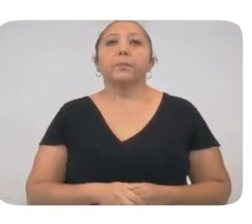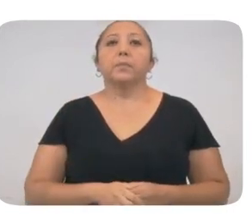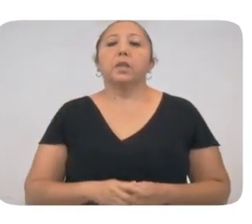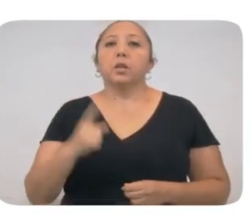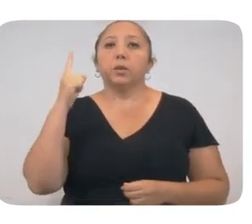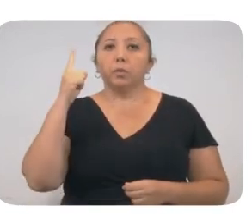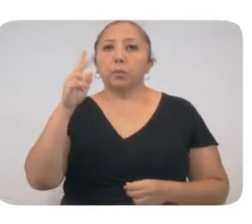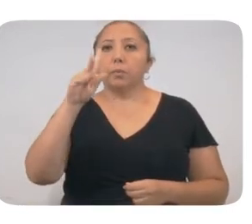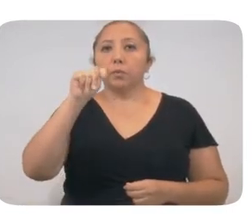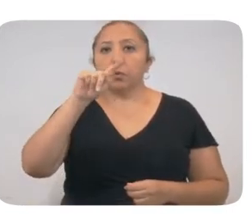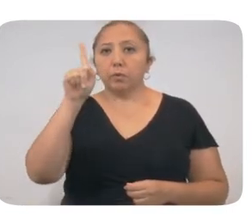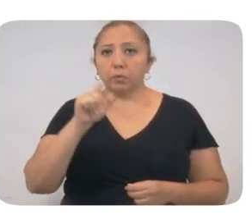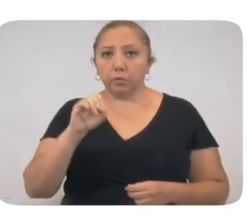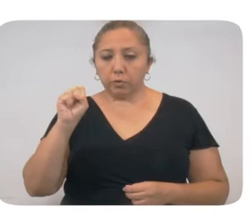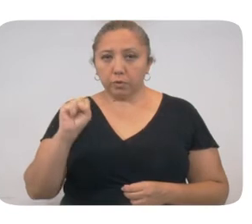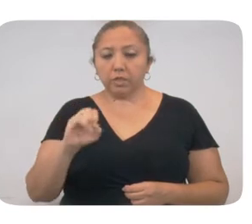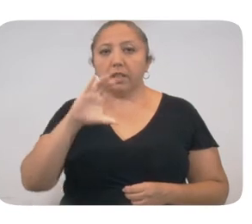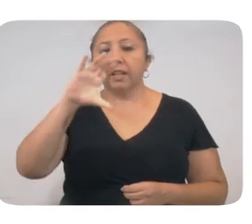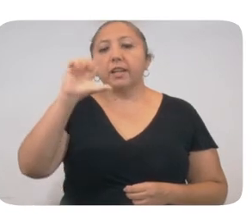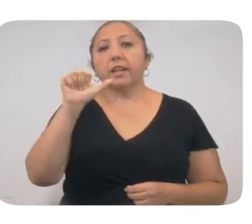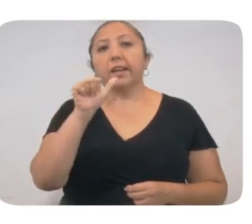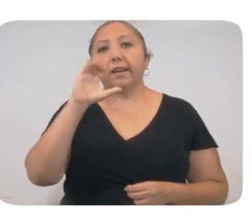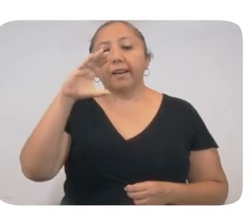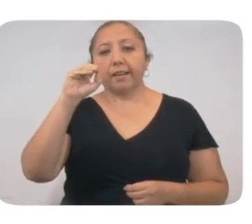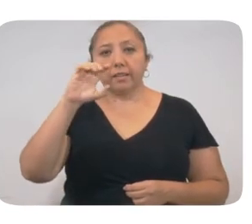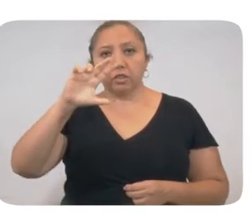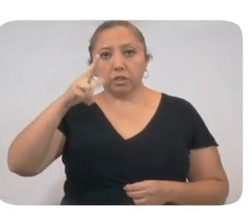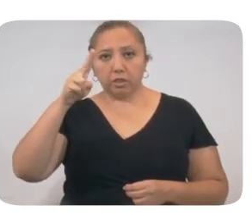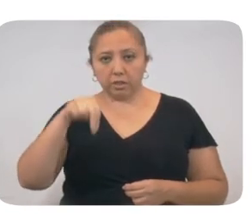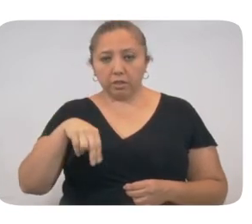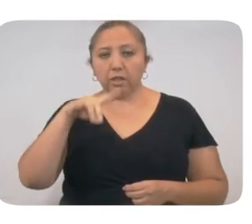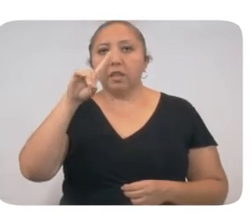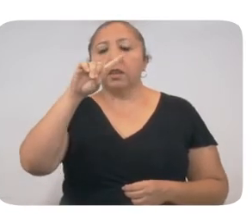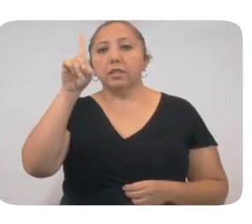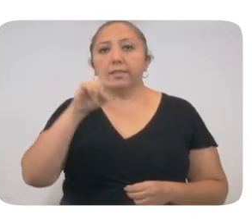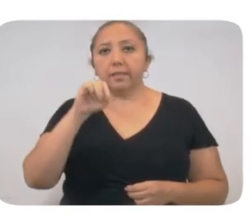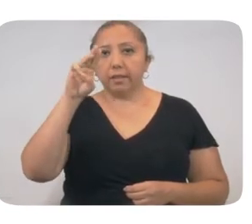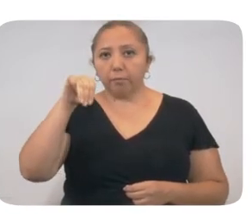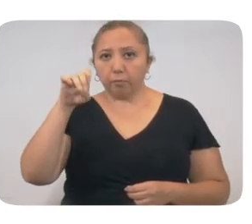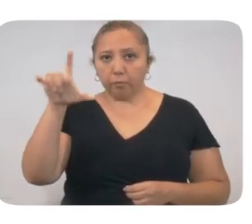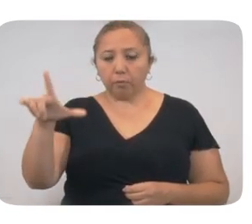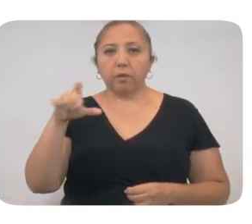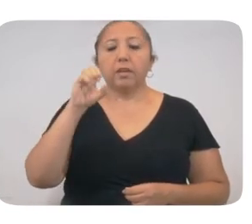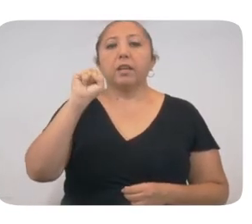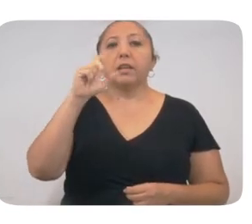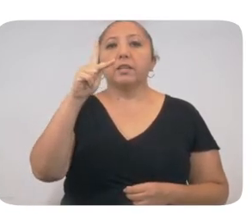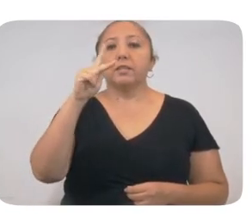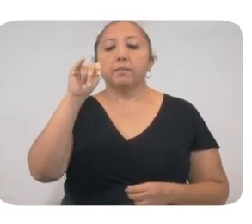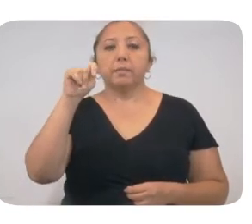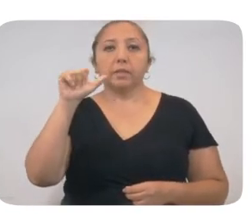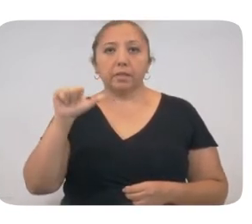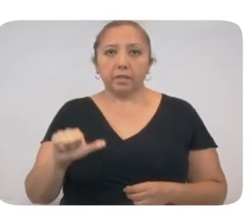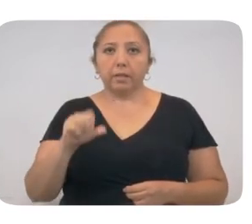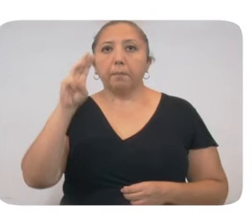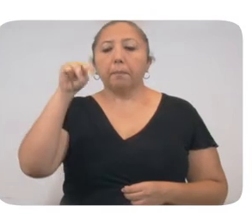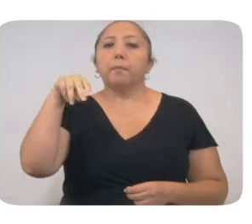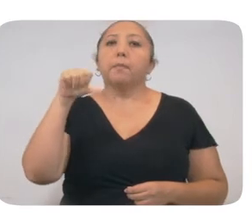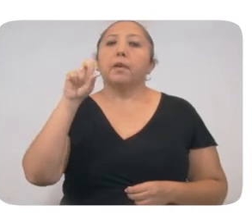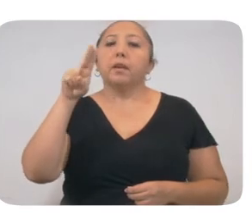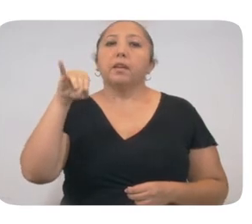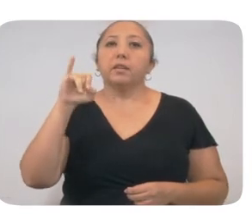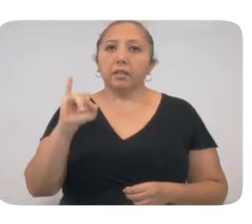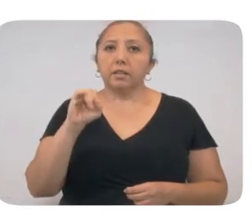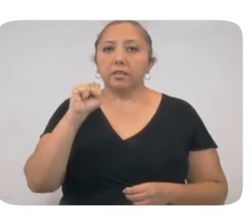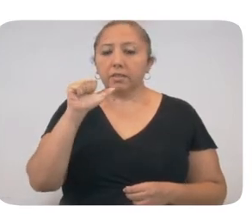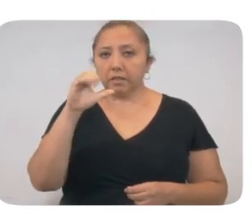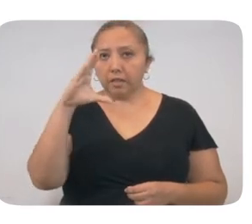Buxots, Cacalchen, Xixuluc Pueblo, Semul, Espita, Poctún, Cantunil, Maní, Zacalum,